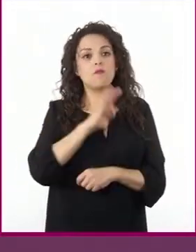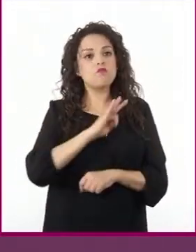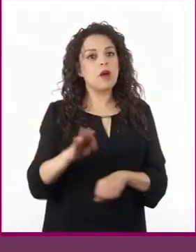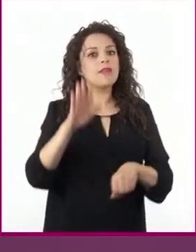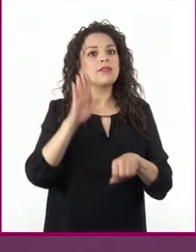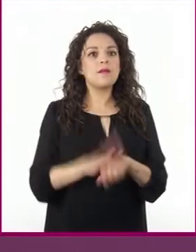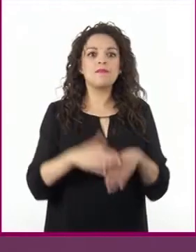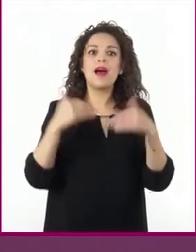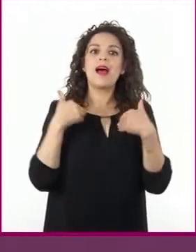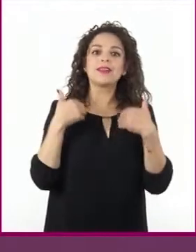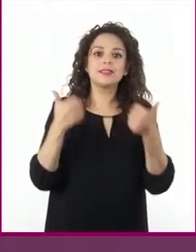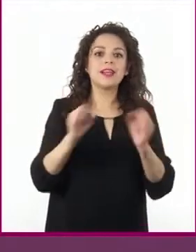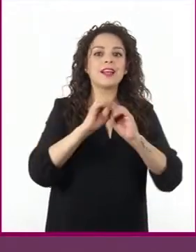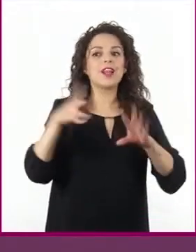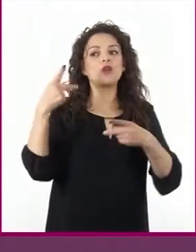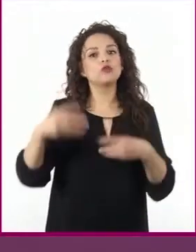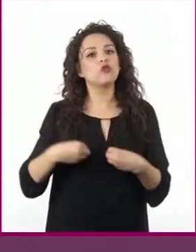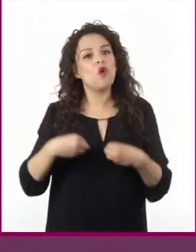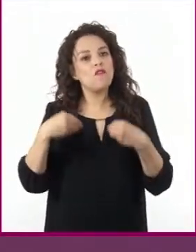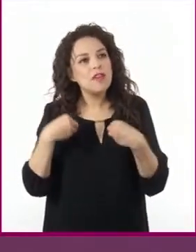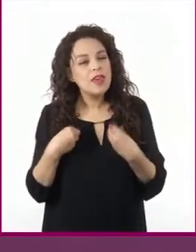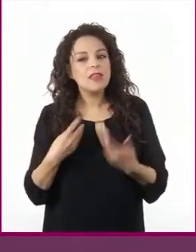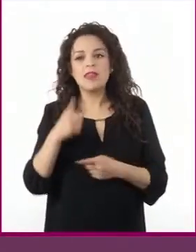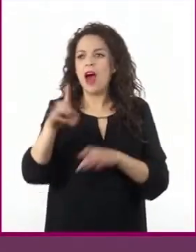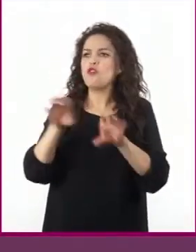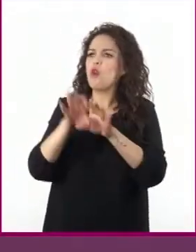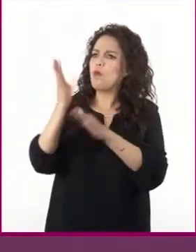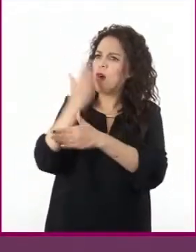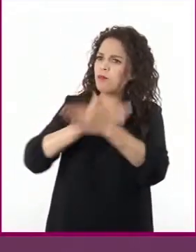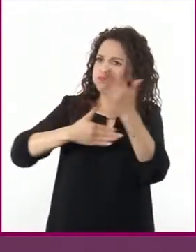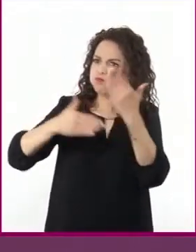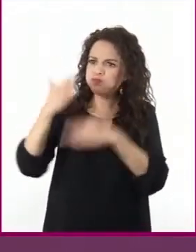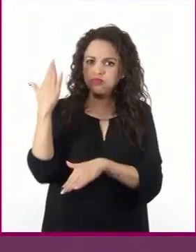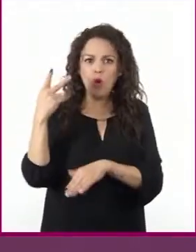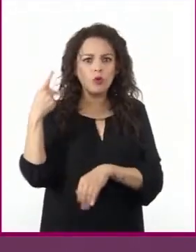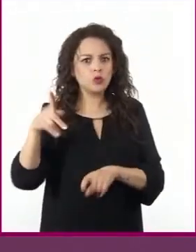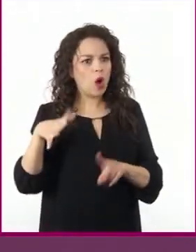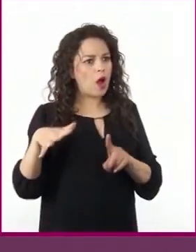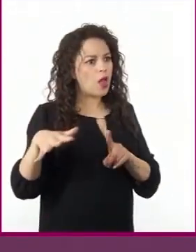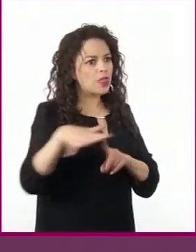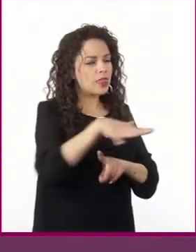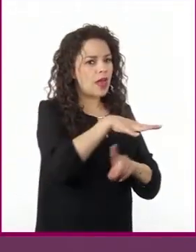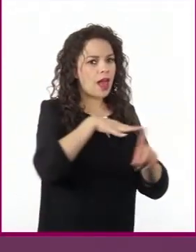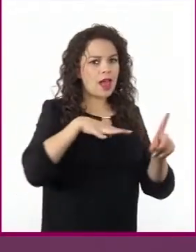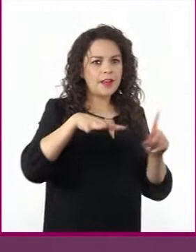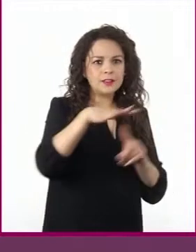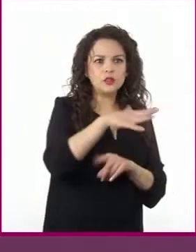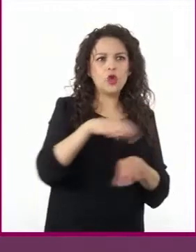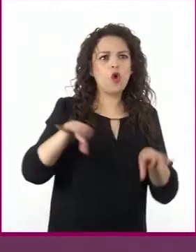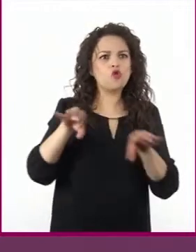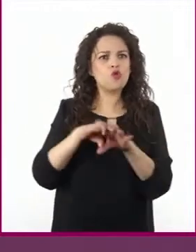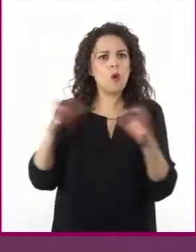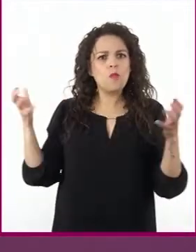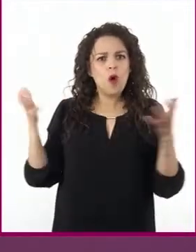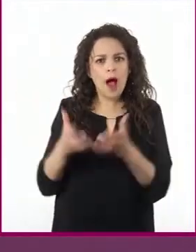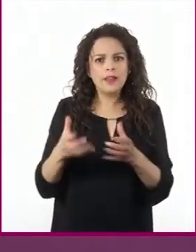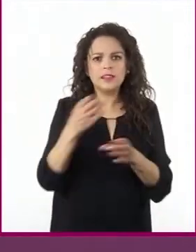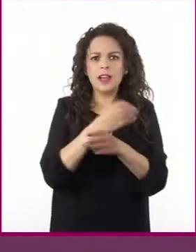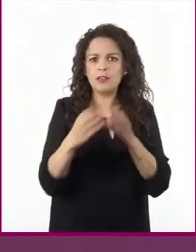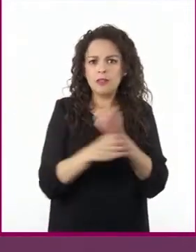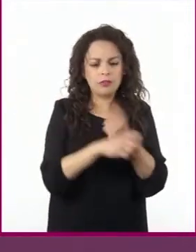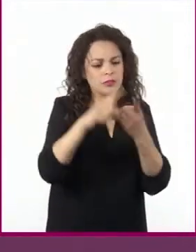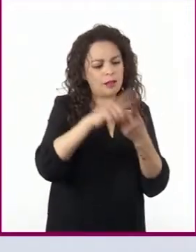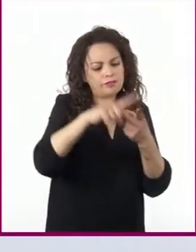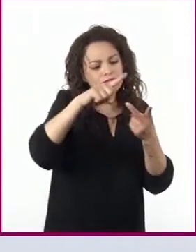poco más su vida, sus logros, su contexto y cómo fue que realizó tal o cual